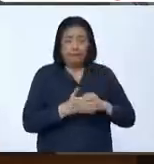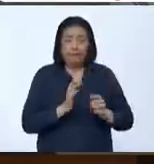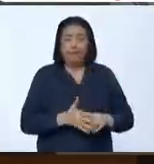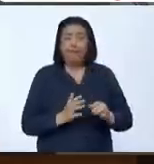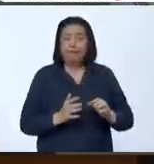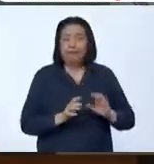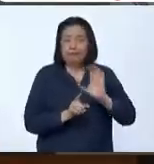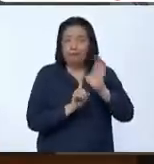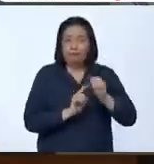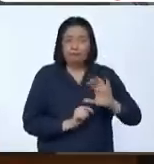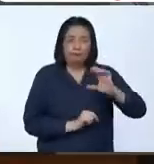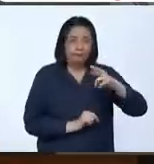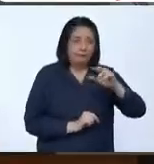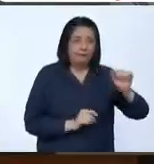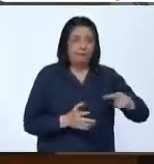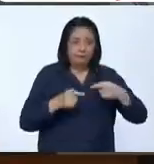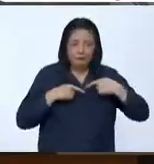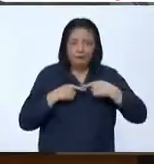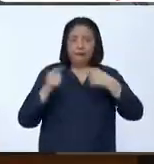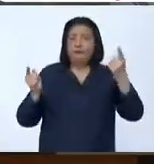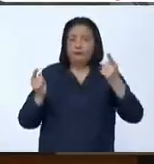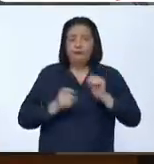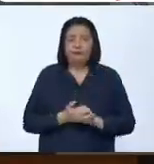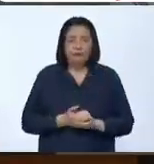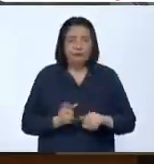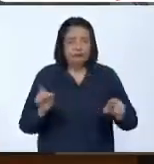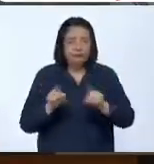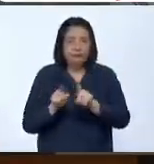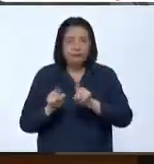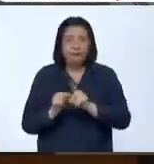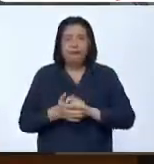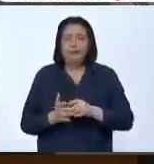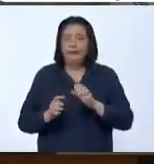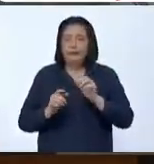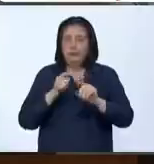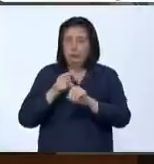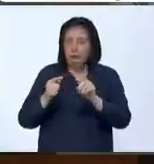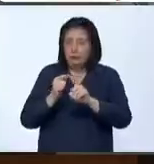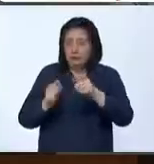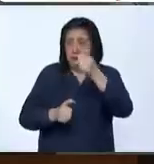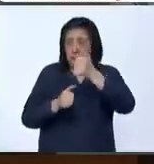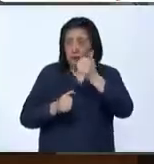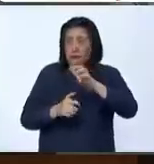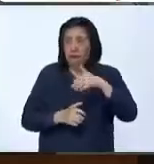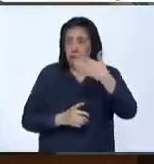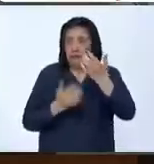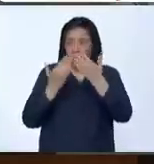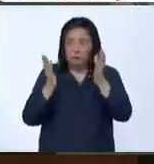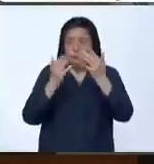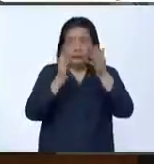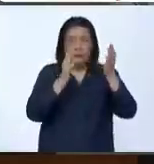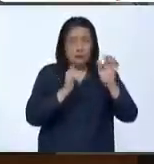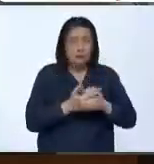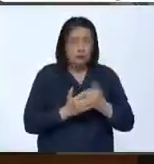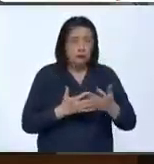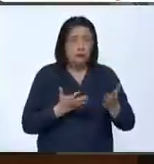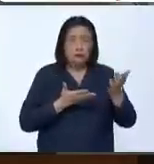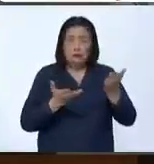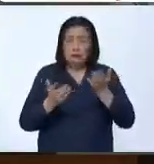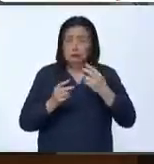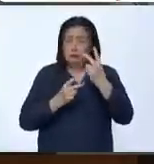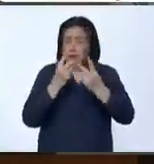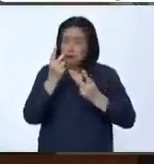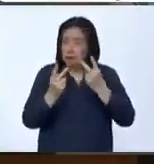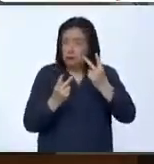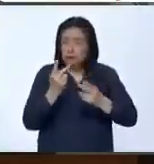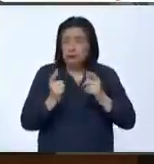chachapoyas anuncio también que A mediados de agosto entrante reabriremos parcialmente el servicio de